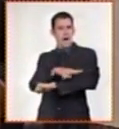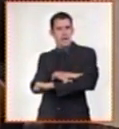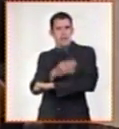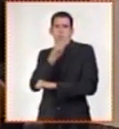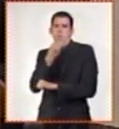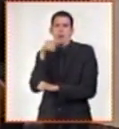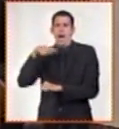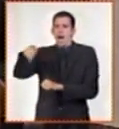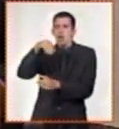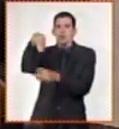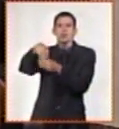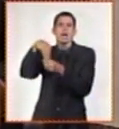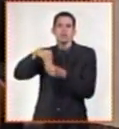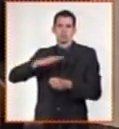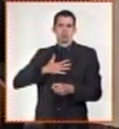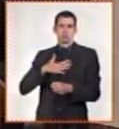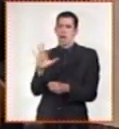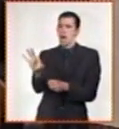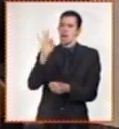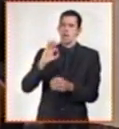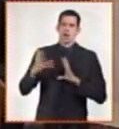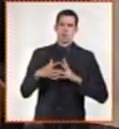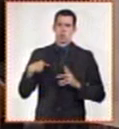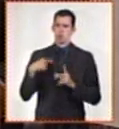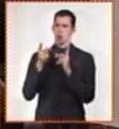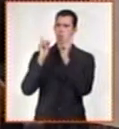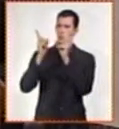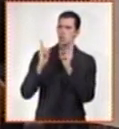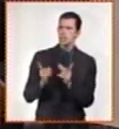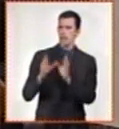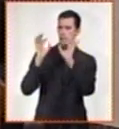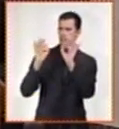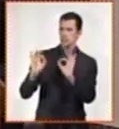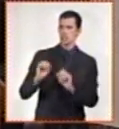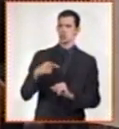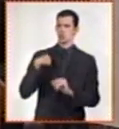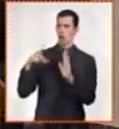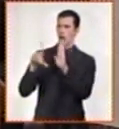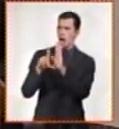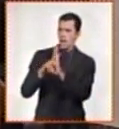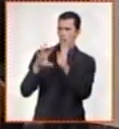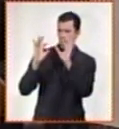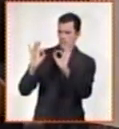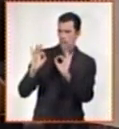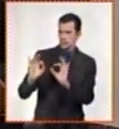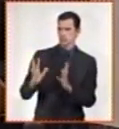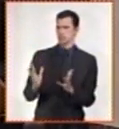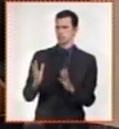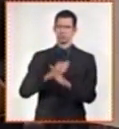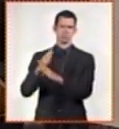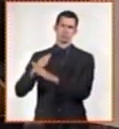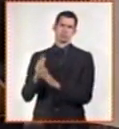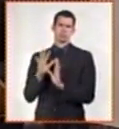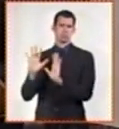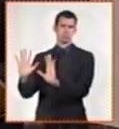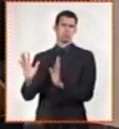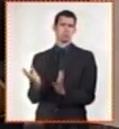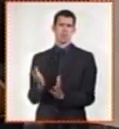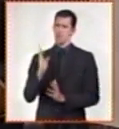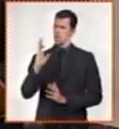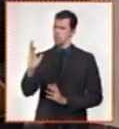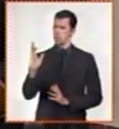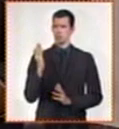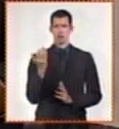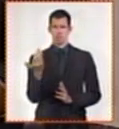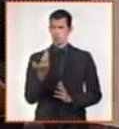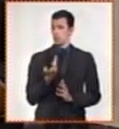los países a elegir sus propios caminos de desarrollo. Aboga porque todos los países sean iguales,